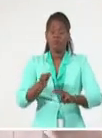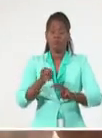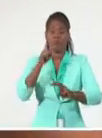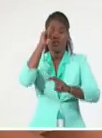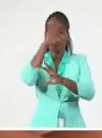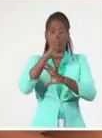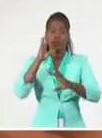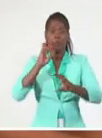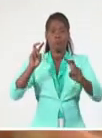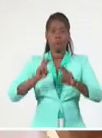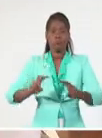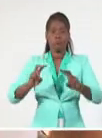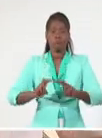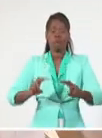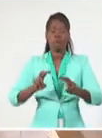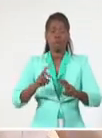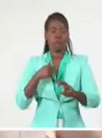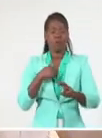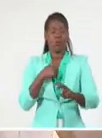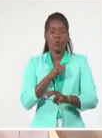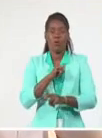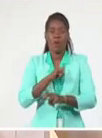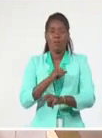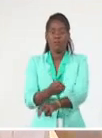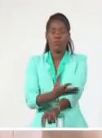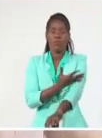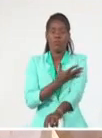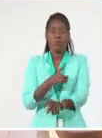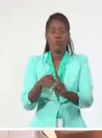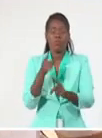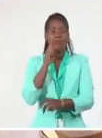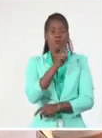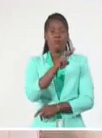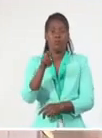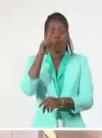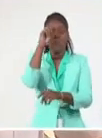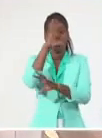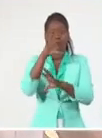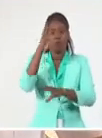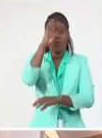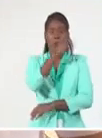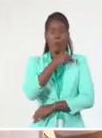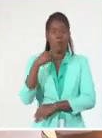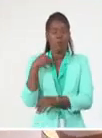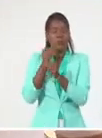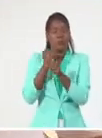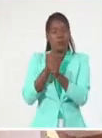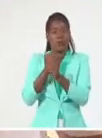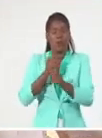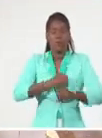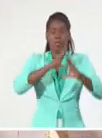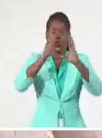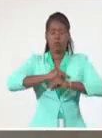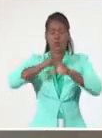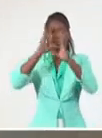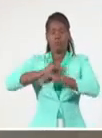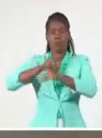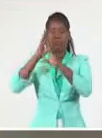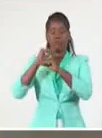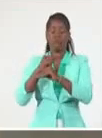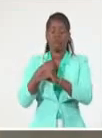pongan entrado en mi piel una dosis de sacrificio de amor de noche de desvelo de todos nuestros trabajadores